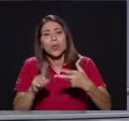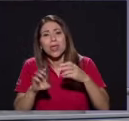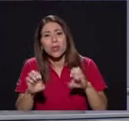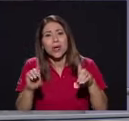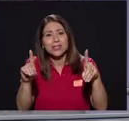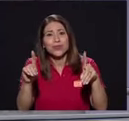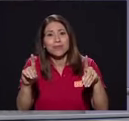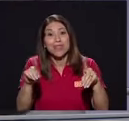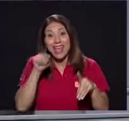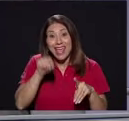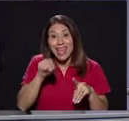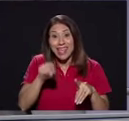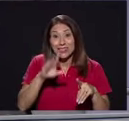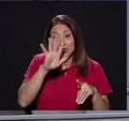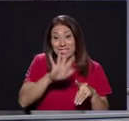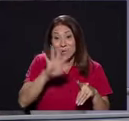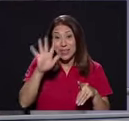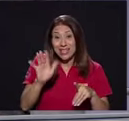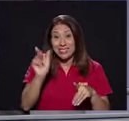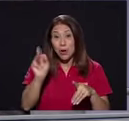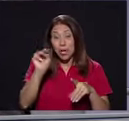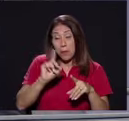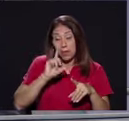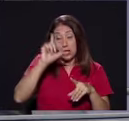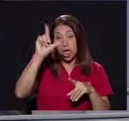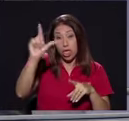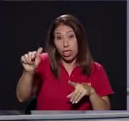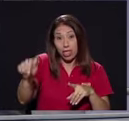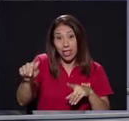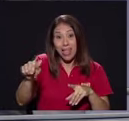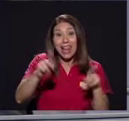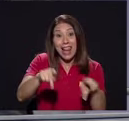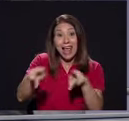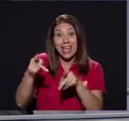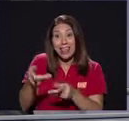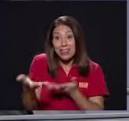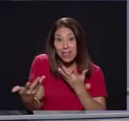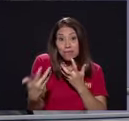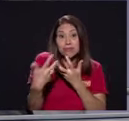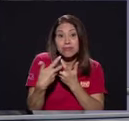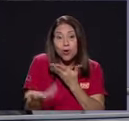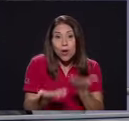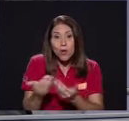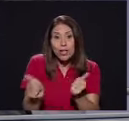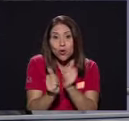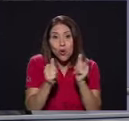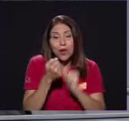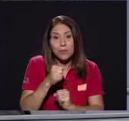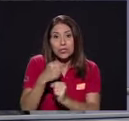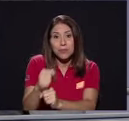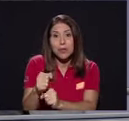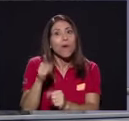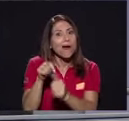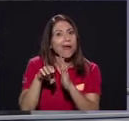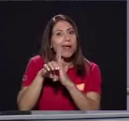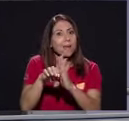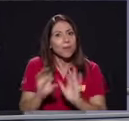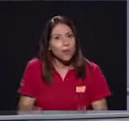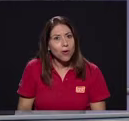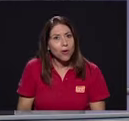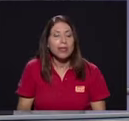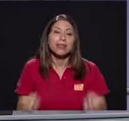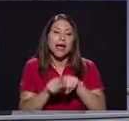está a 55 kilómetros de San José, está colaborando con el municipio. Ese es un ejemplo a seguir. Hay muchos ejemplos virtuosos. En